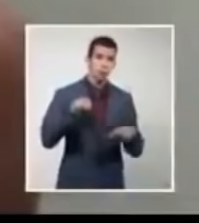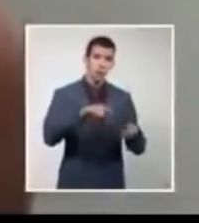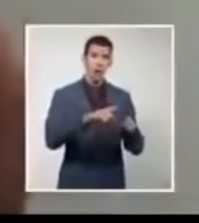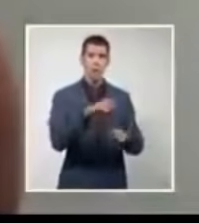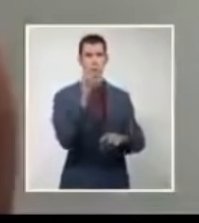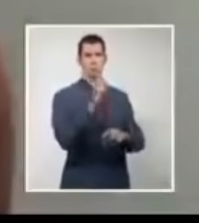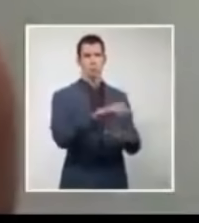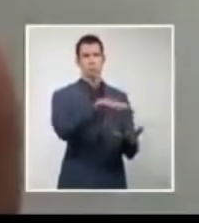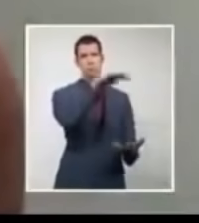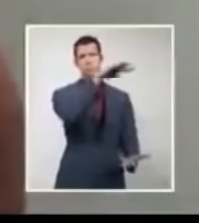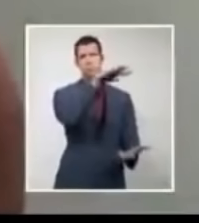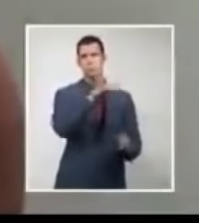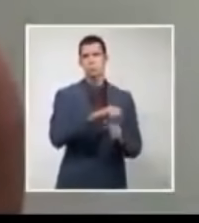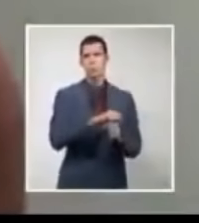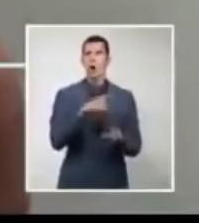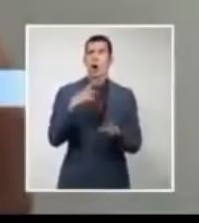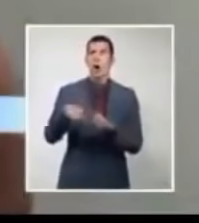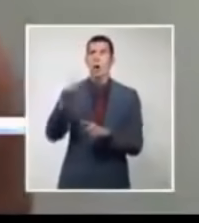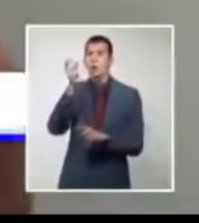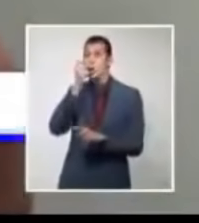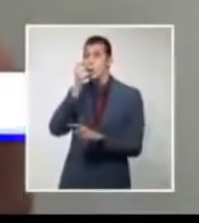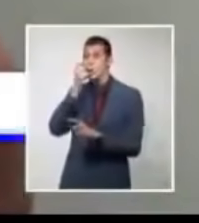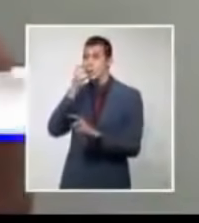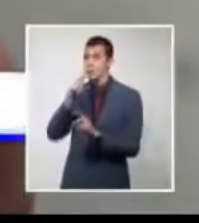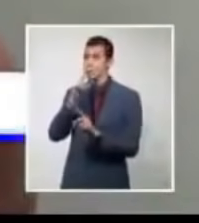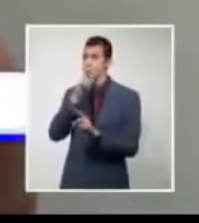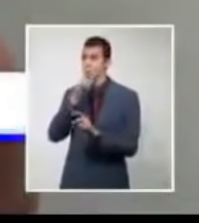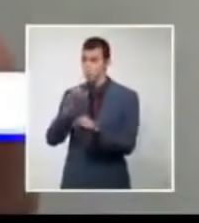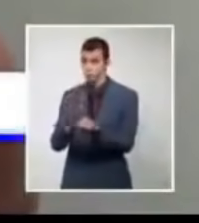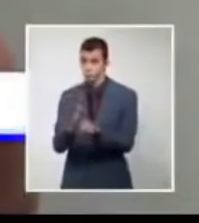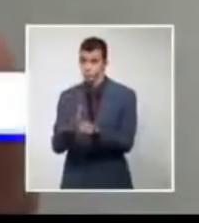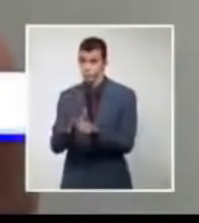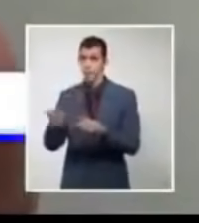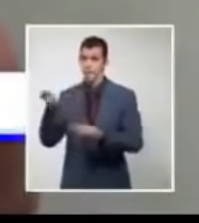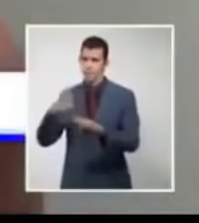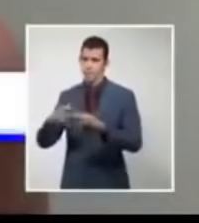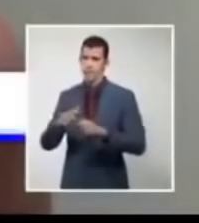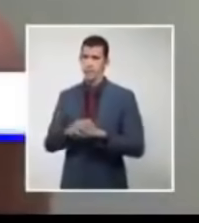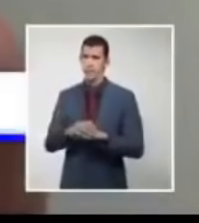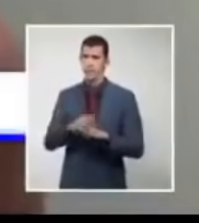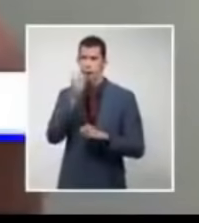muy bien quiere comprar no es así